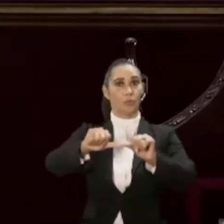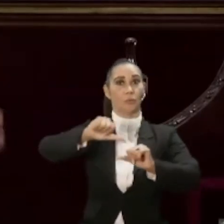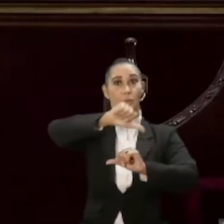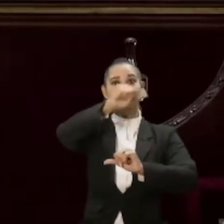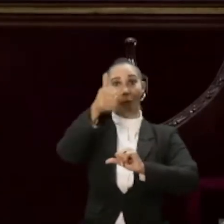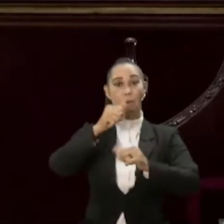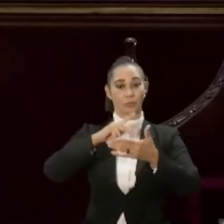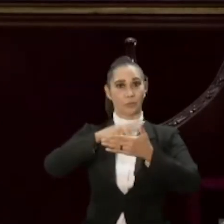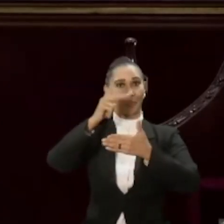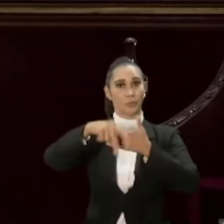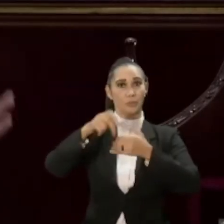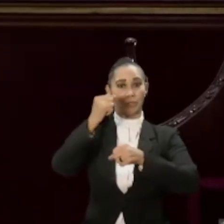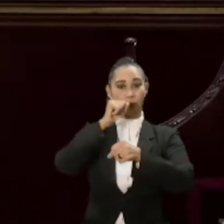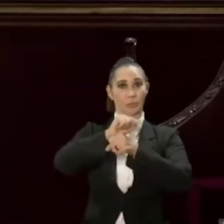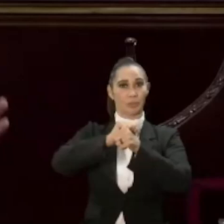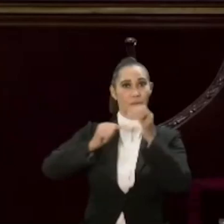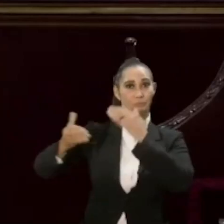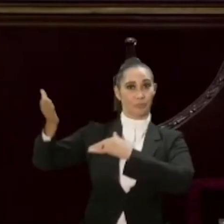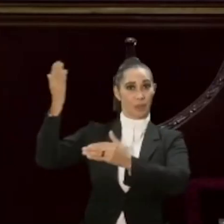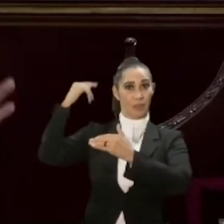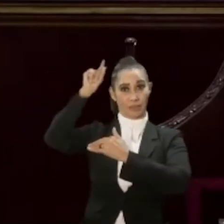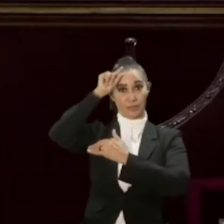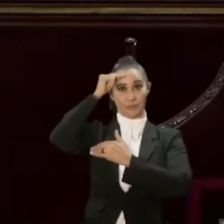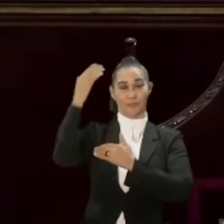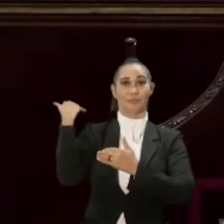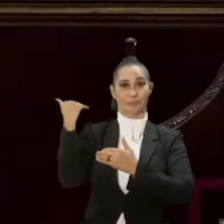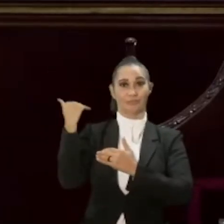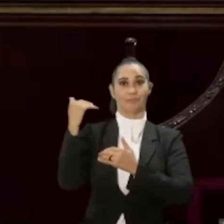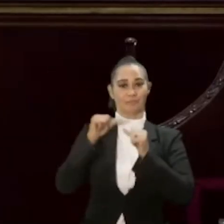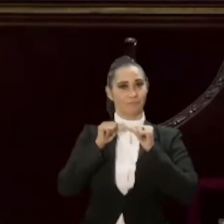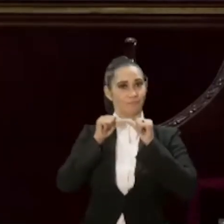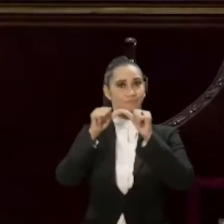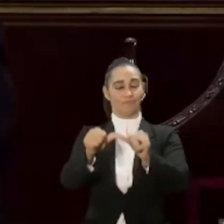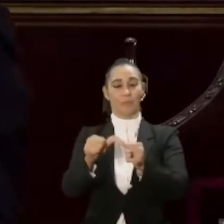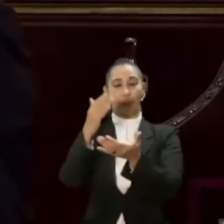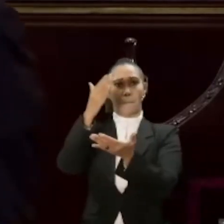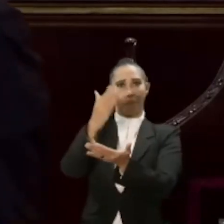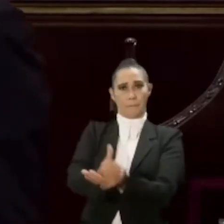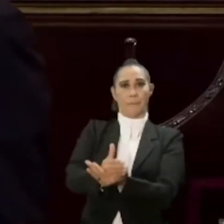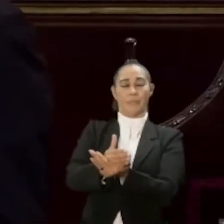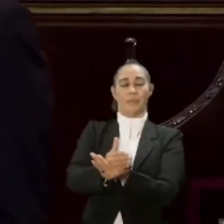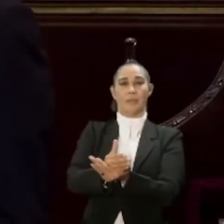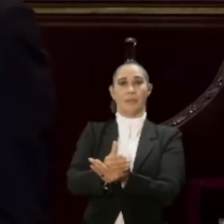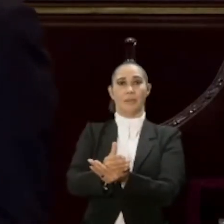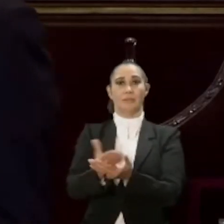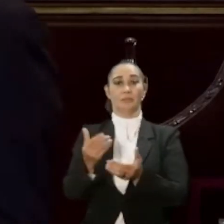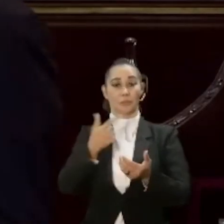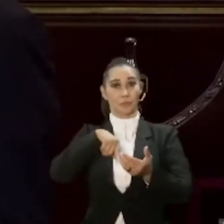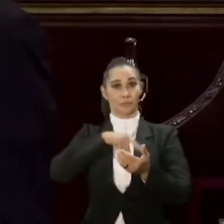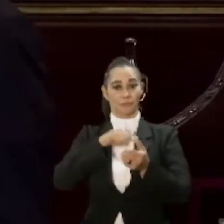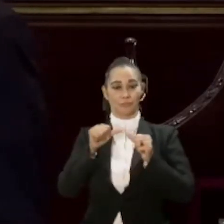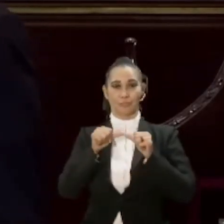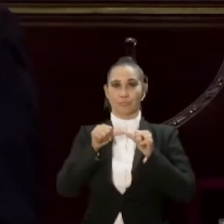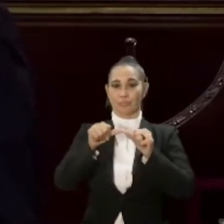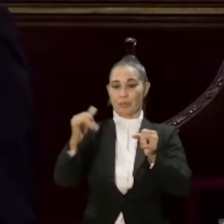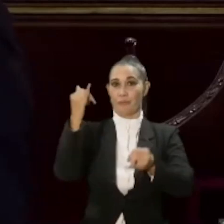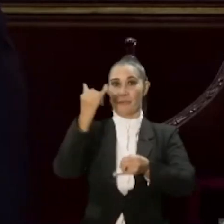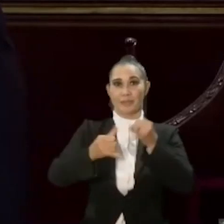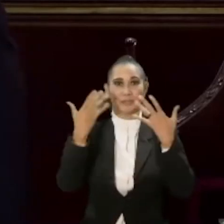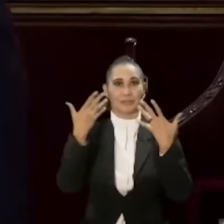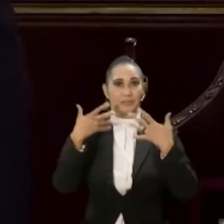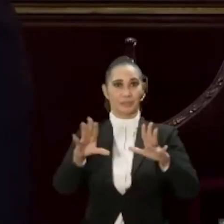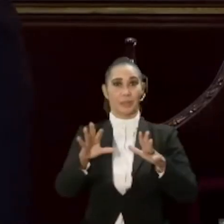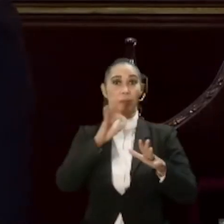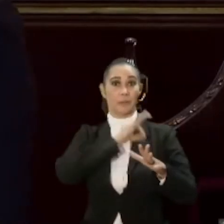a todas las obras comenzadas por gobiernos anteriores que estaban paralizadas o en ejecución y se han concluido